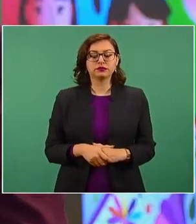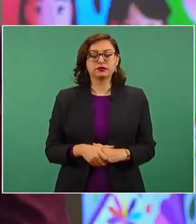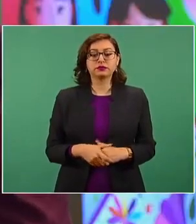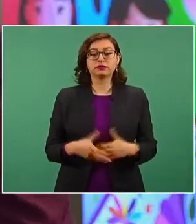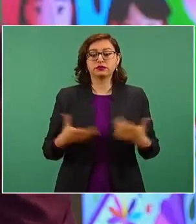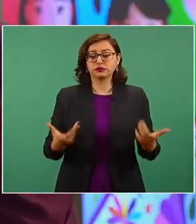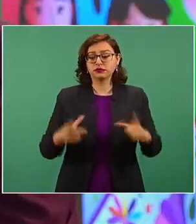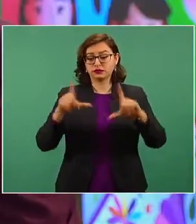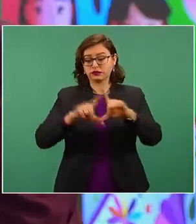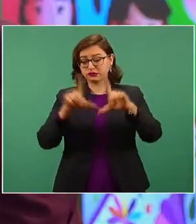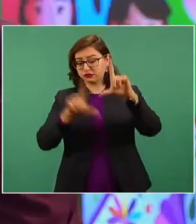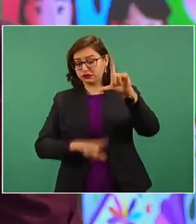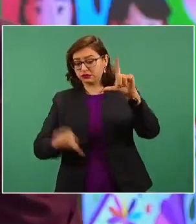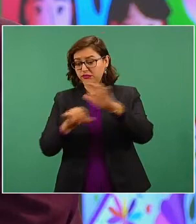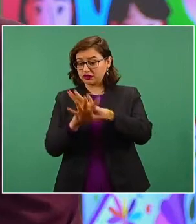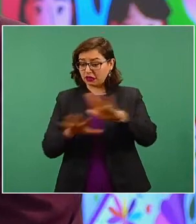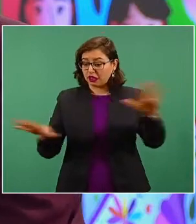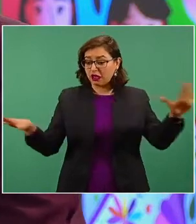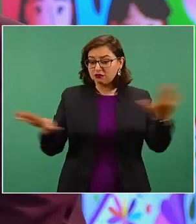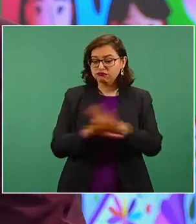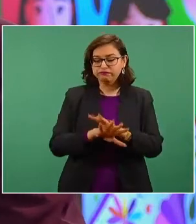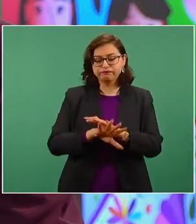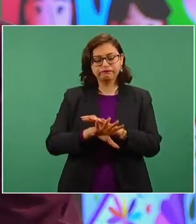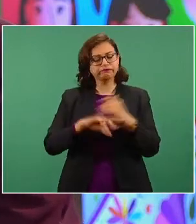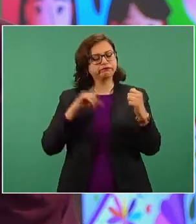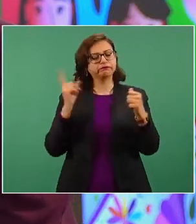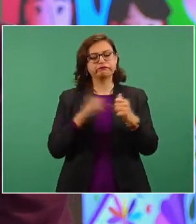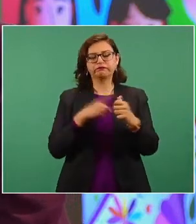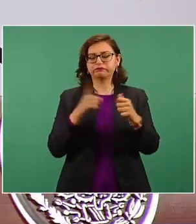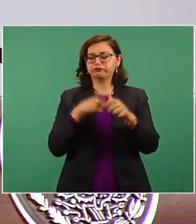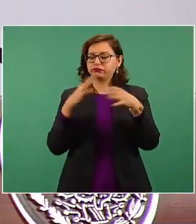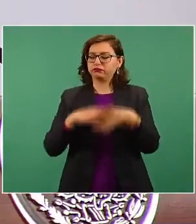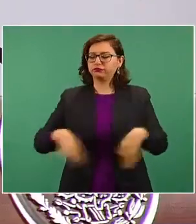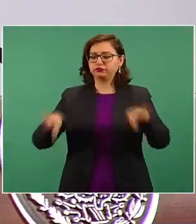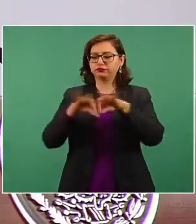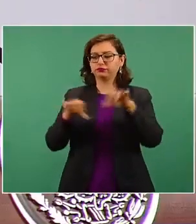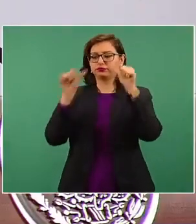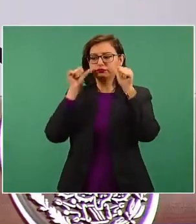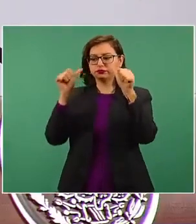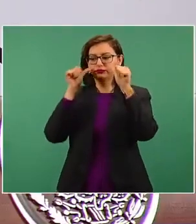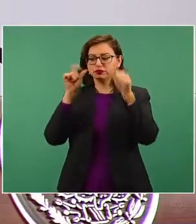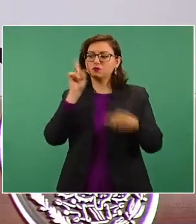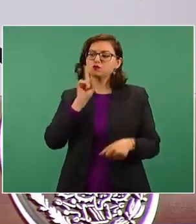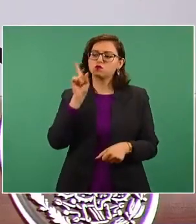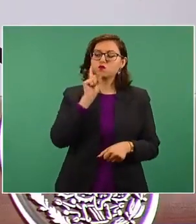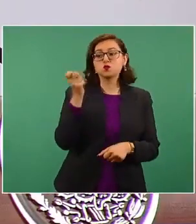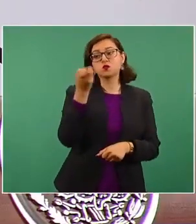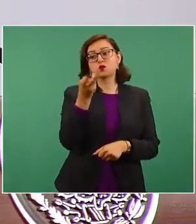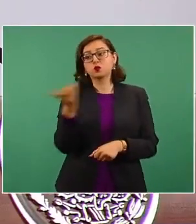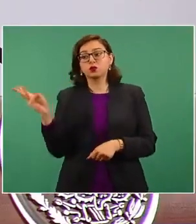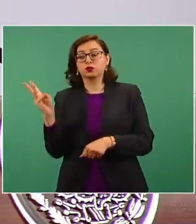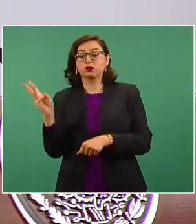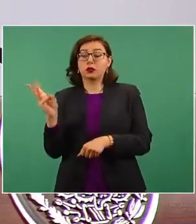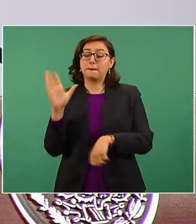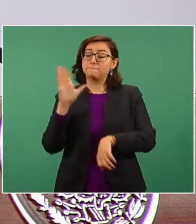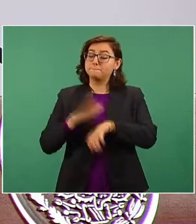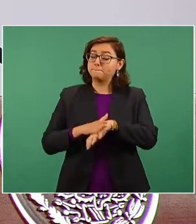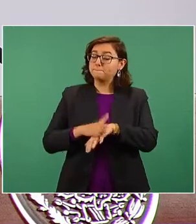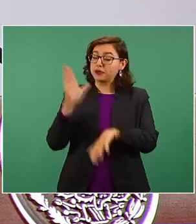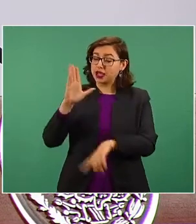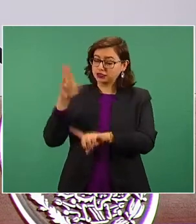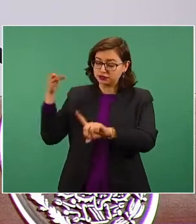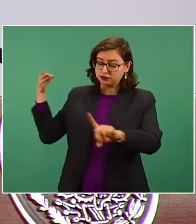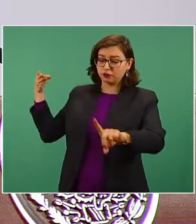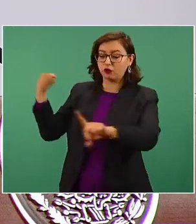de la transformación a las mujeres y principalmente a las más pobres, a las históricamente